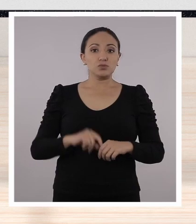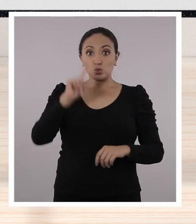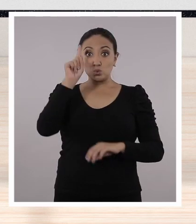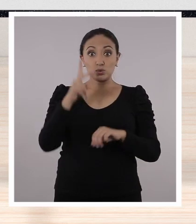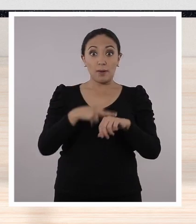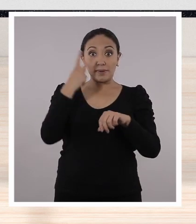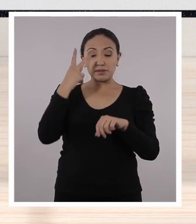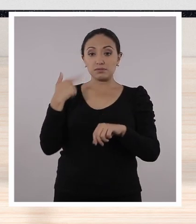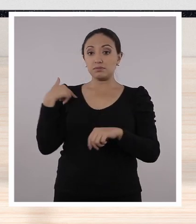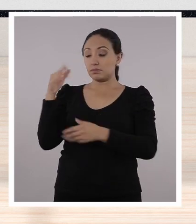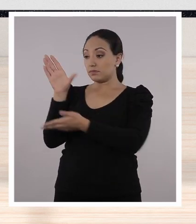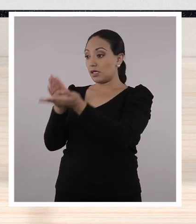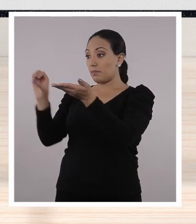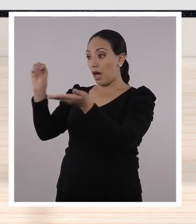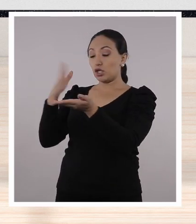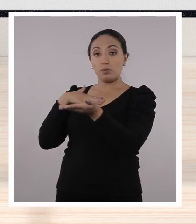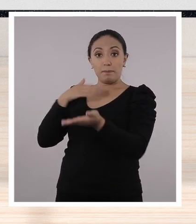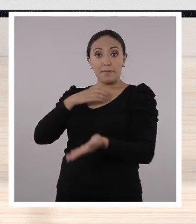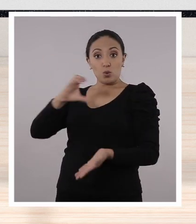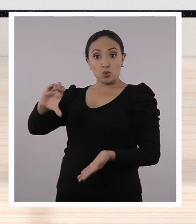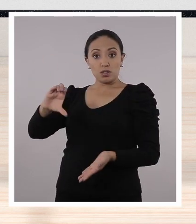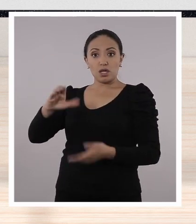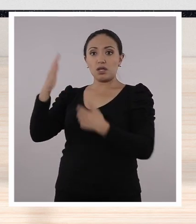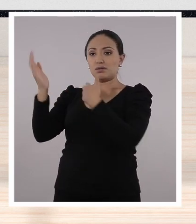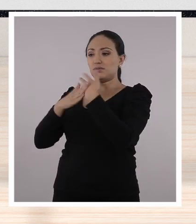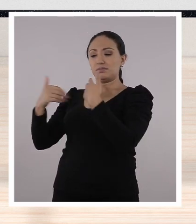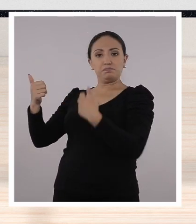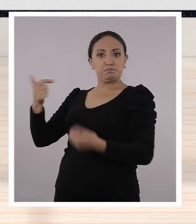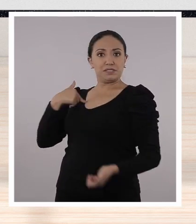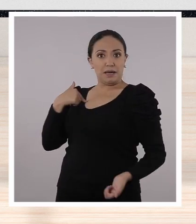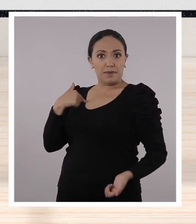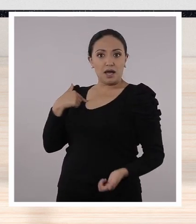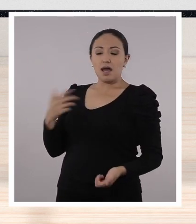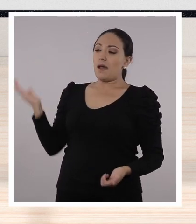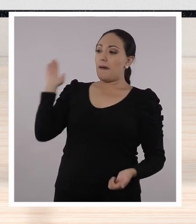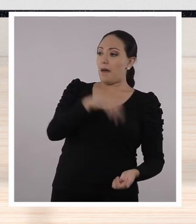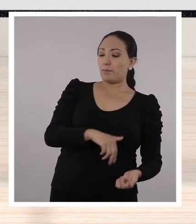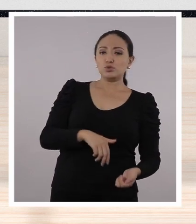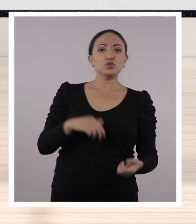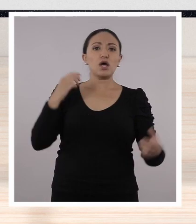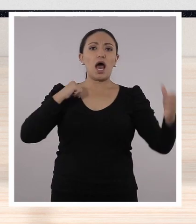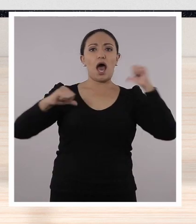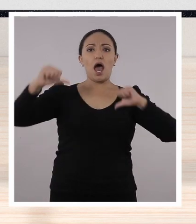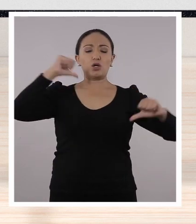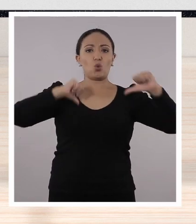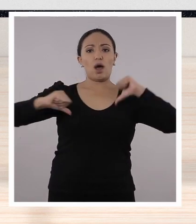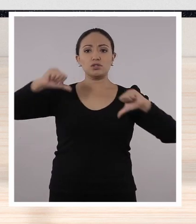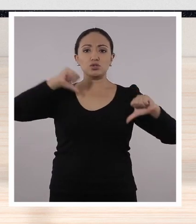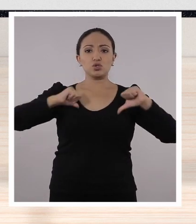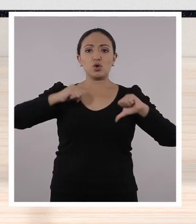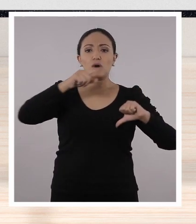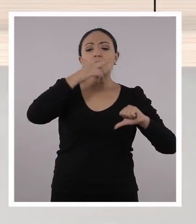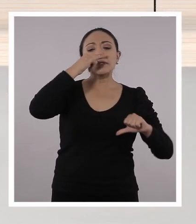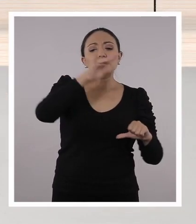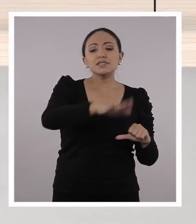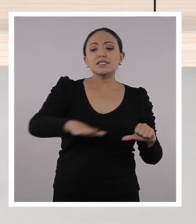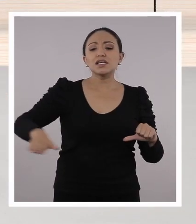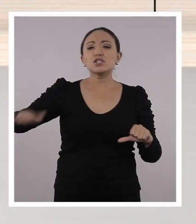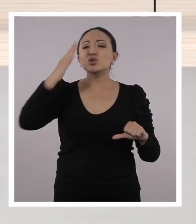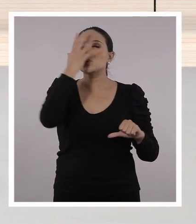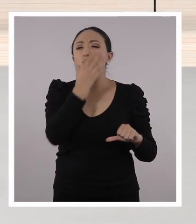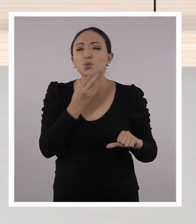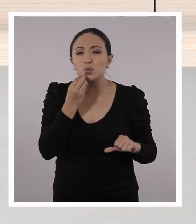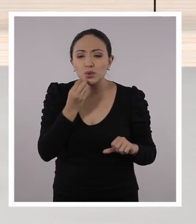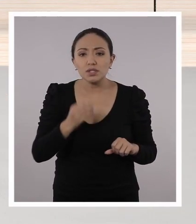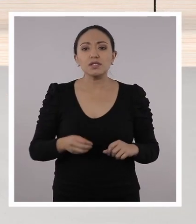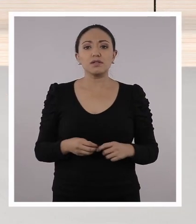eso, una vez, mi hermana y mi cuñado me llamaron a actuar en una obra de teatro, que era para unos niños muy